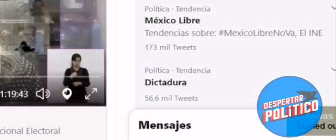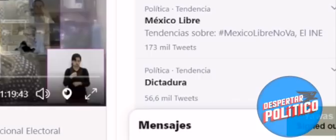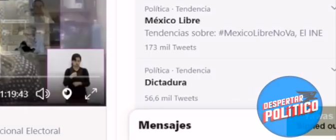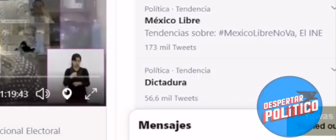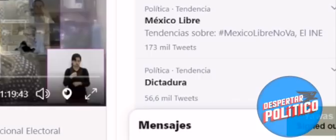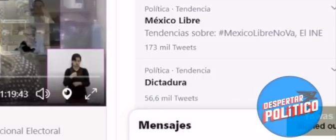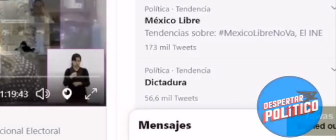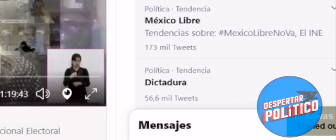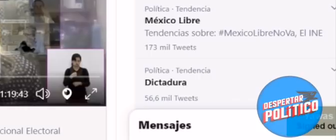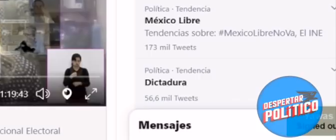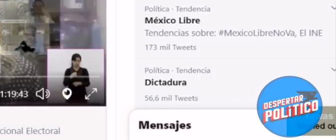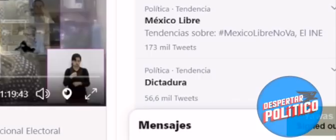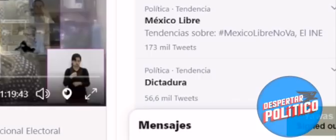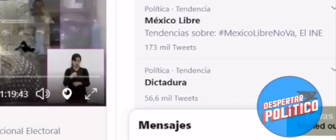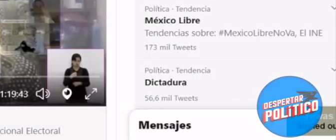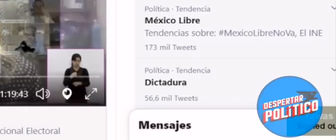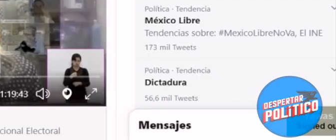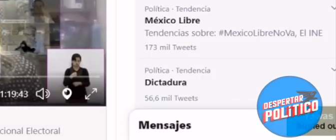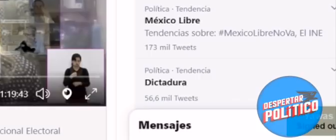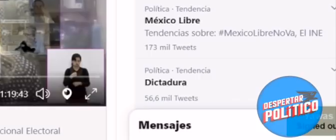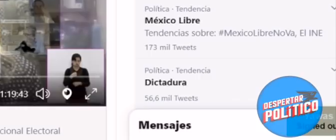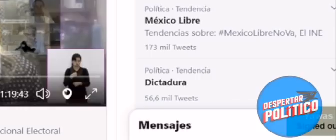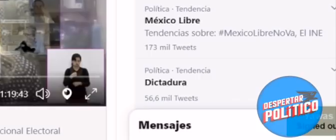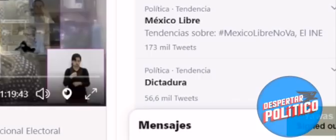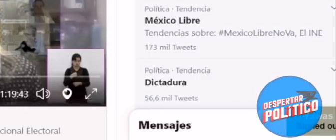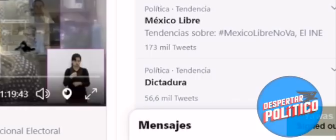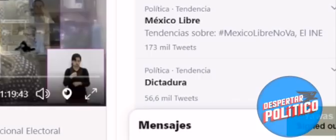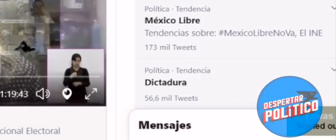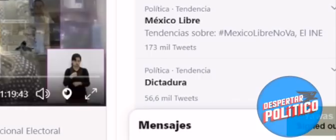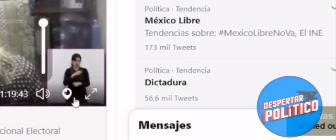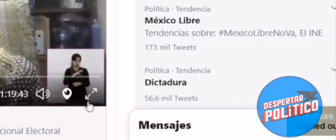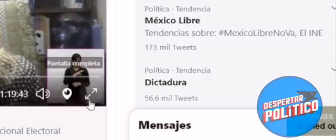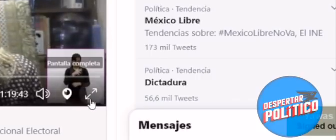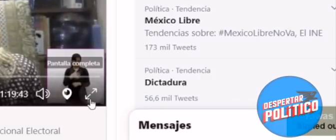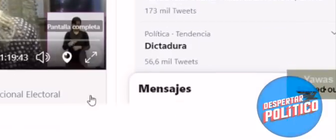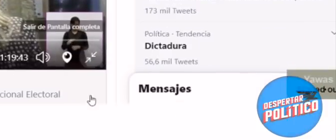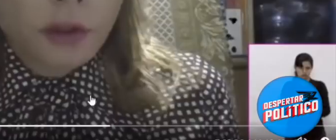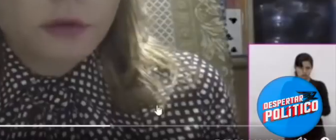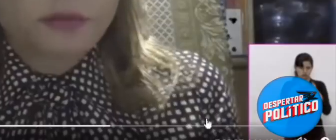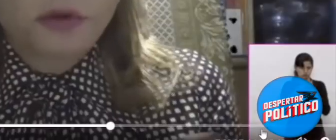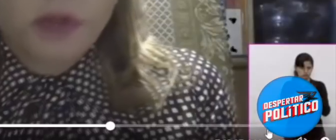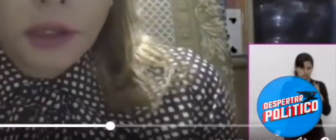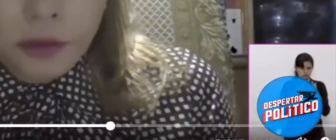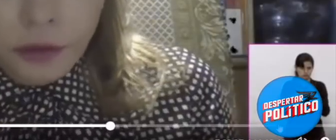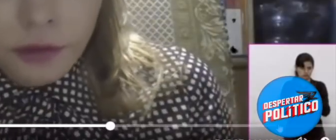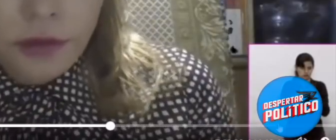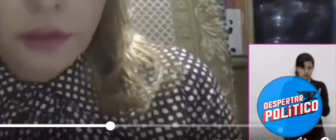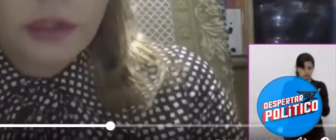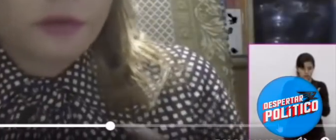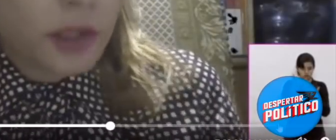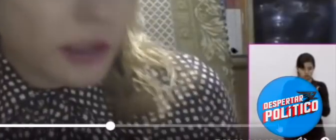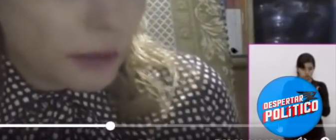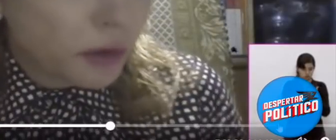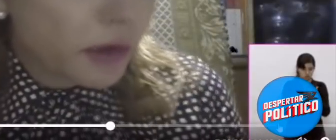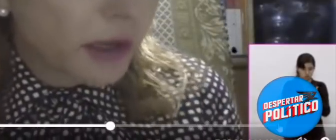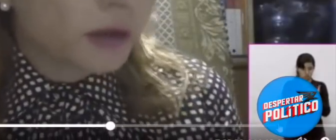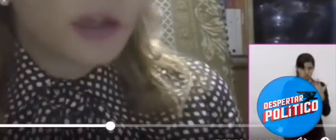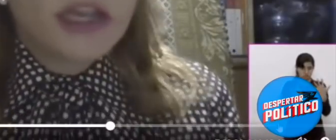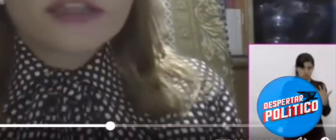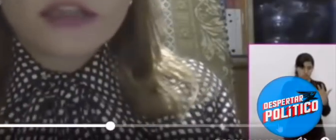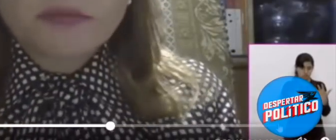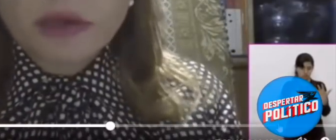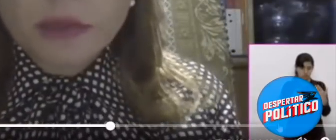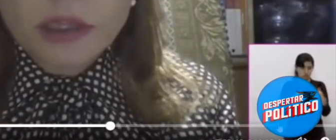no realizaron la fiscalización correspondiente vamos a escuchar llegado por ninguno de los proyectos de los siete